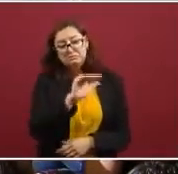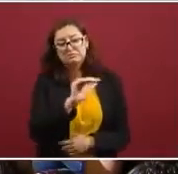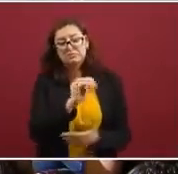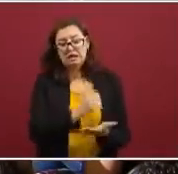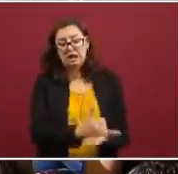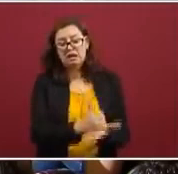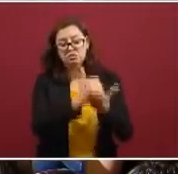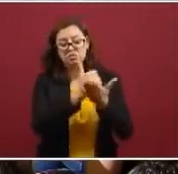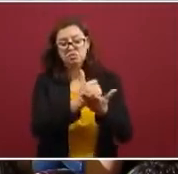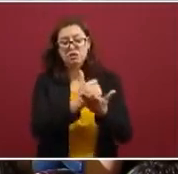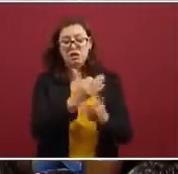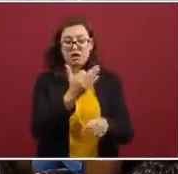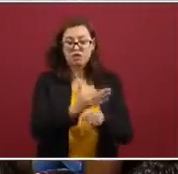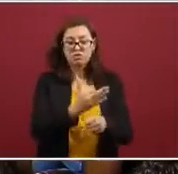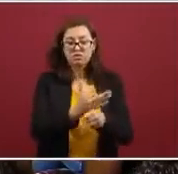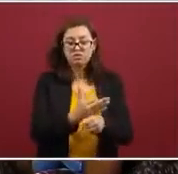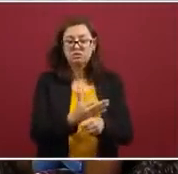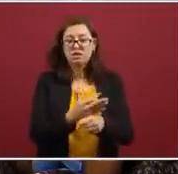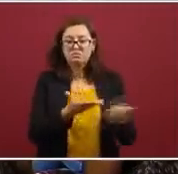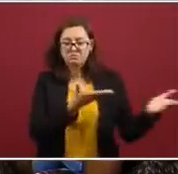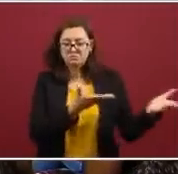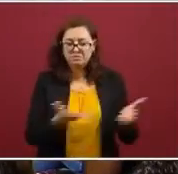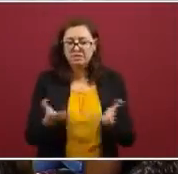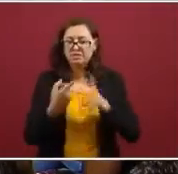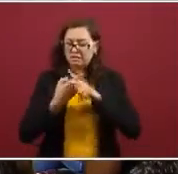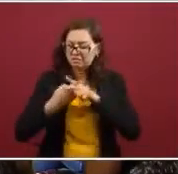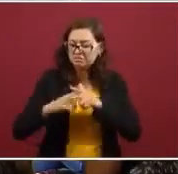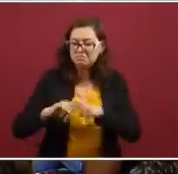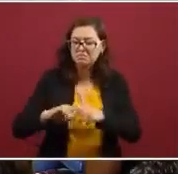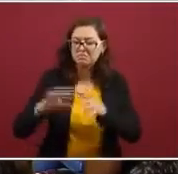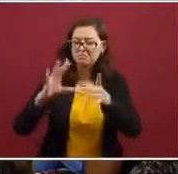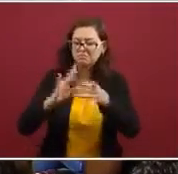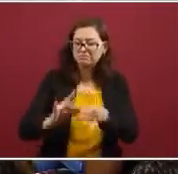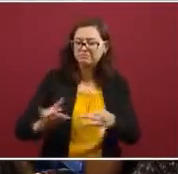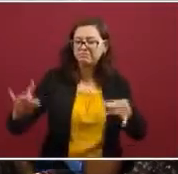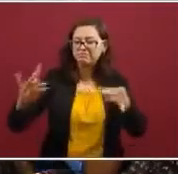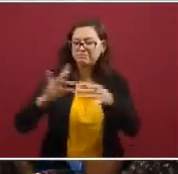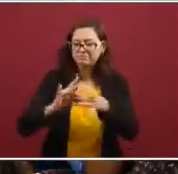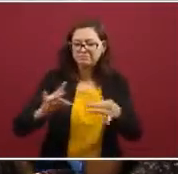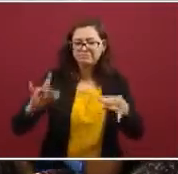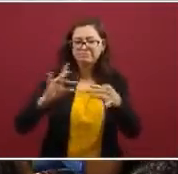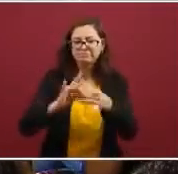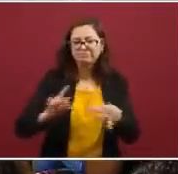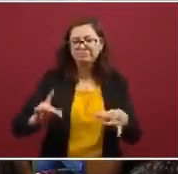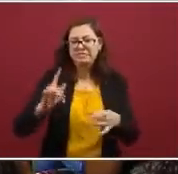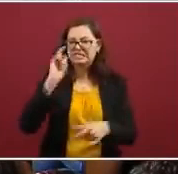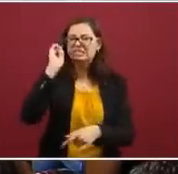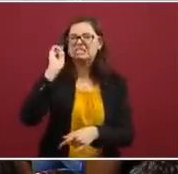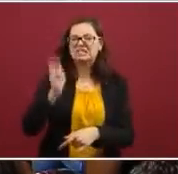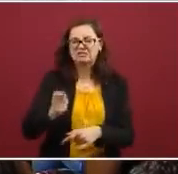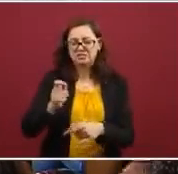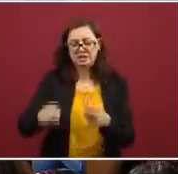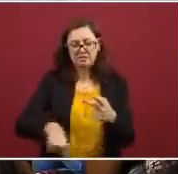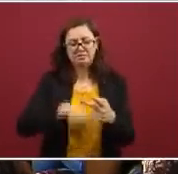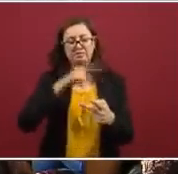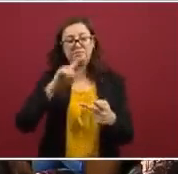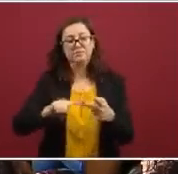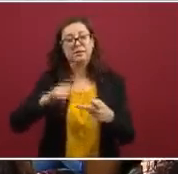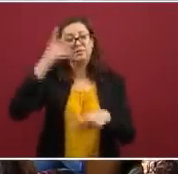ceremonia, que haga una introducción. Va a intervenir también el director de